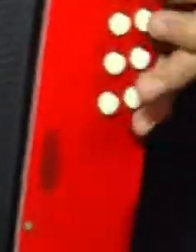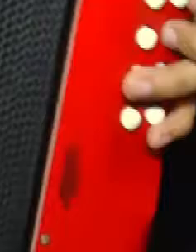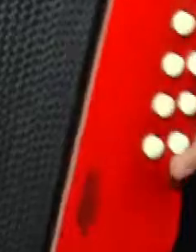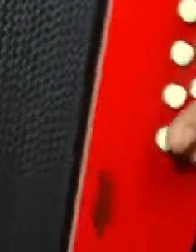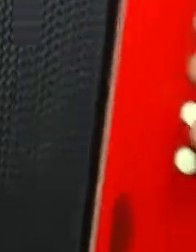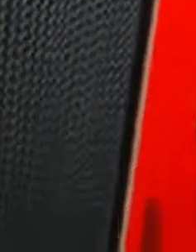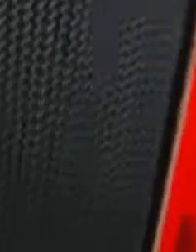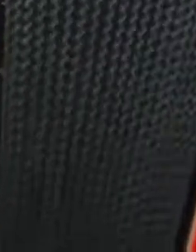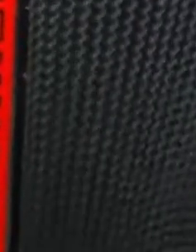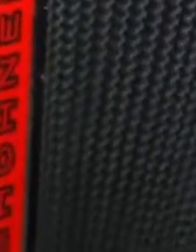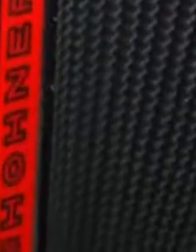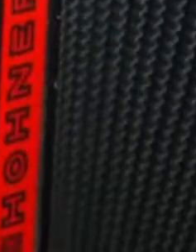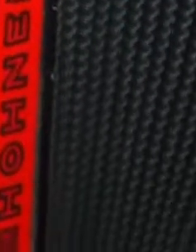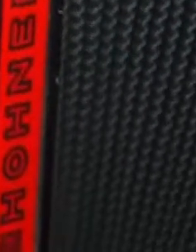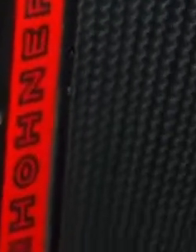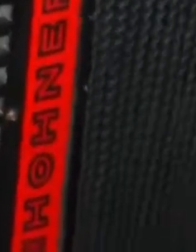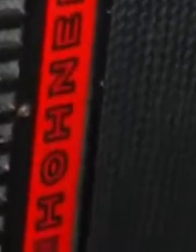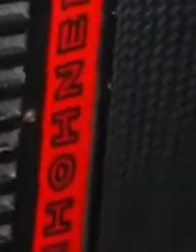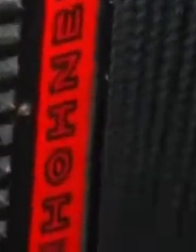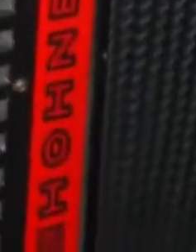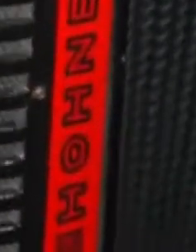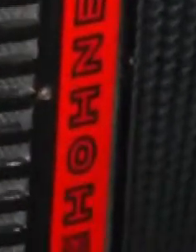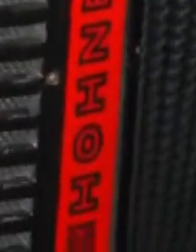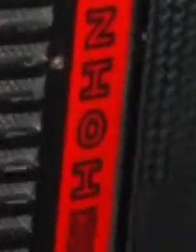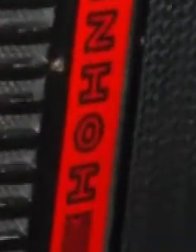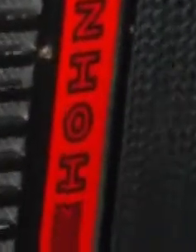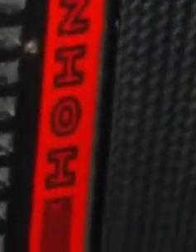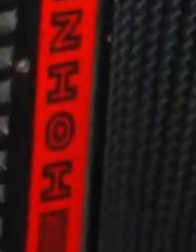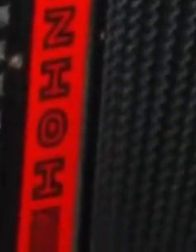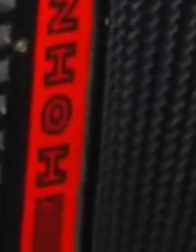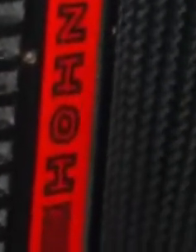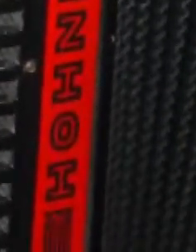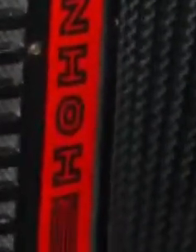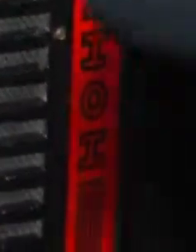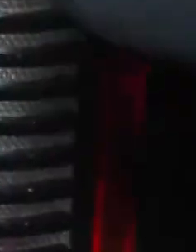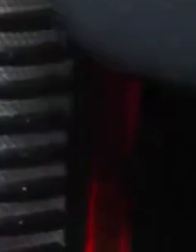Yo no sé dónde se esconde en este mundo historial.